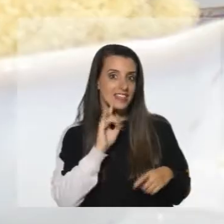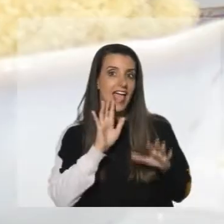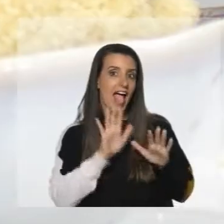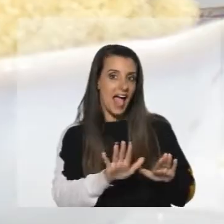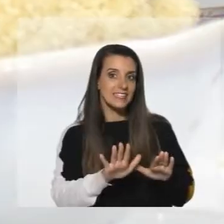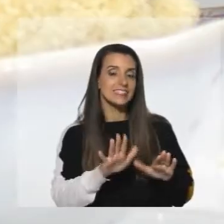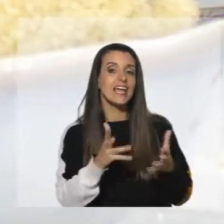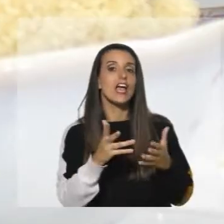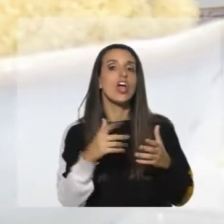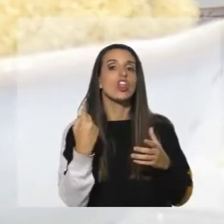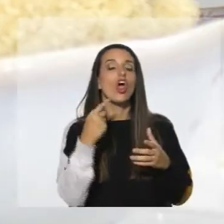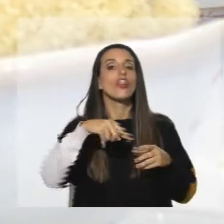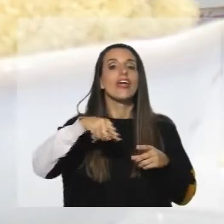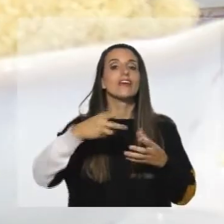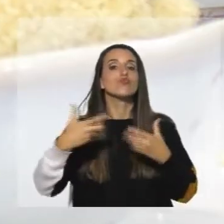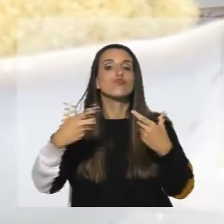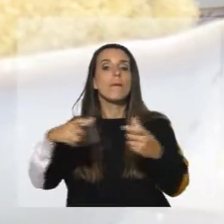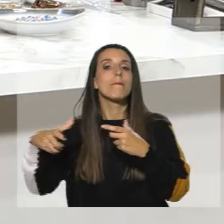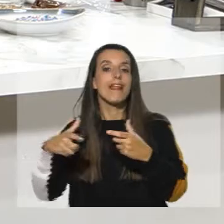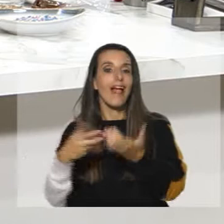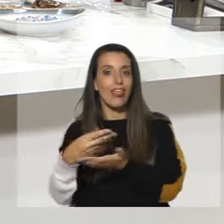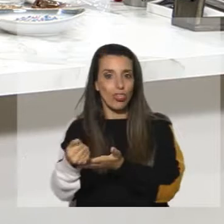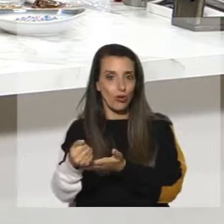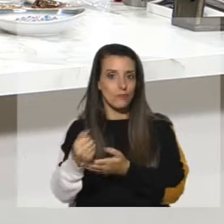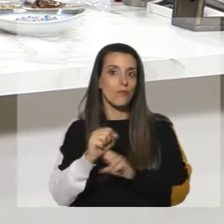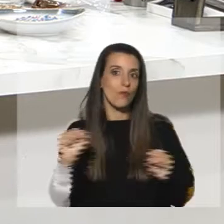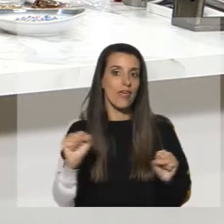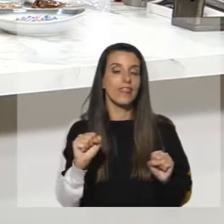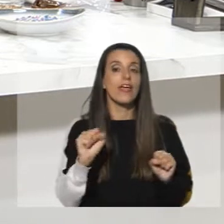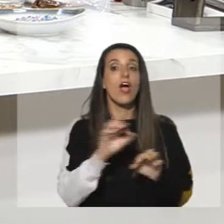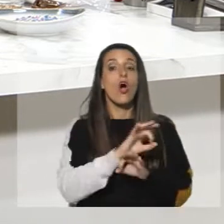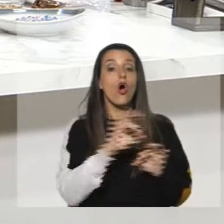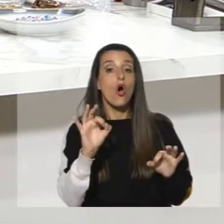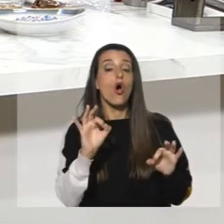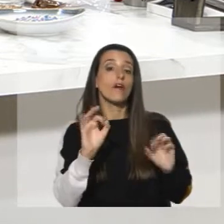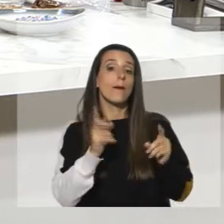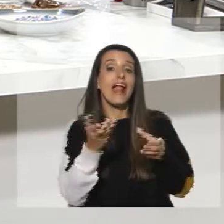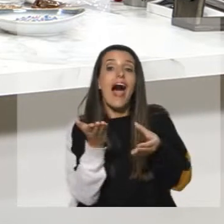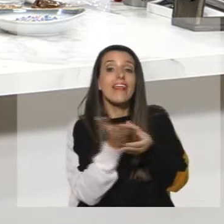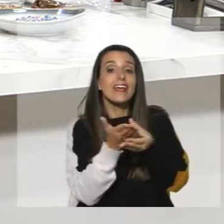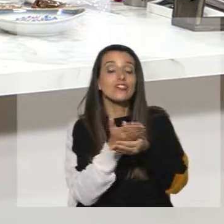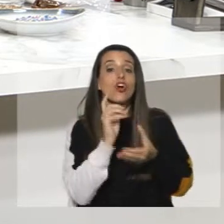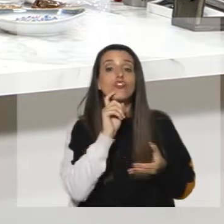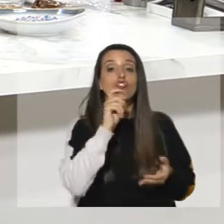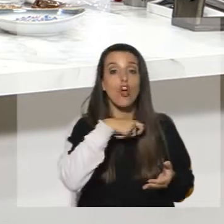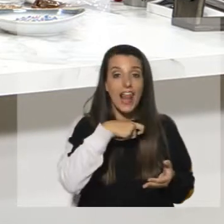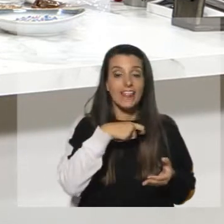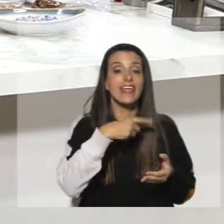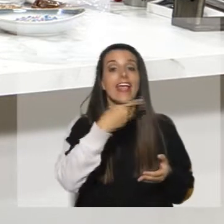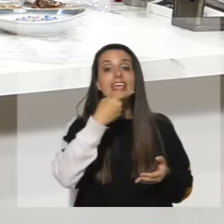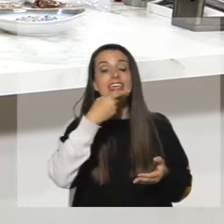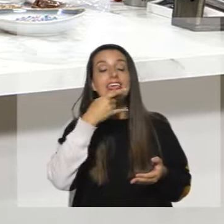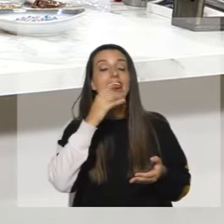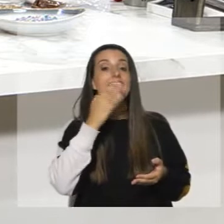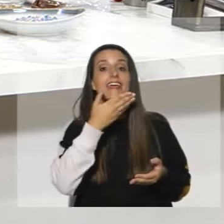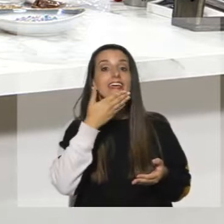consigue en supermercados. Sí, antes no se conseguía. No. Y si no, lo que puedo hacer es rellenar de ganache, que lo que hago partes iguales de crema doble y chocolate,